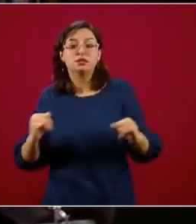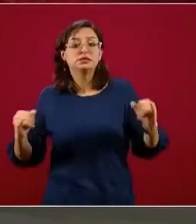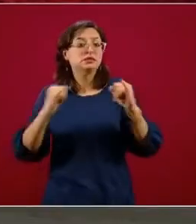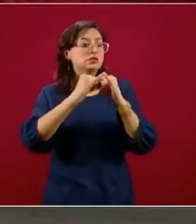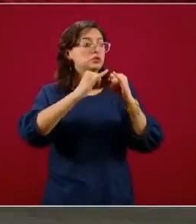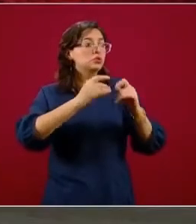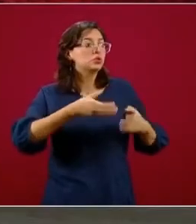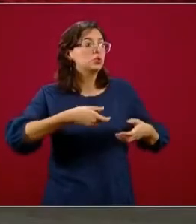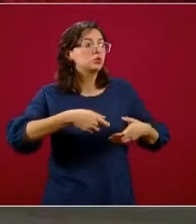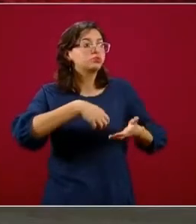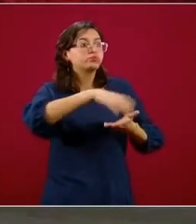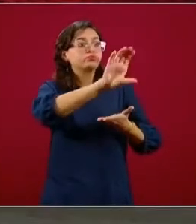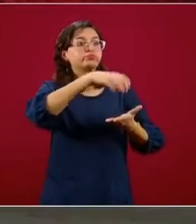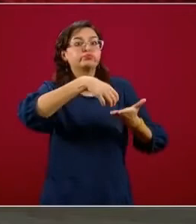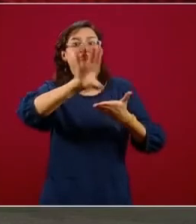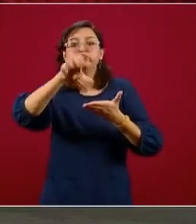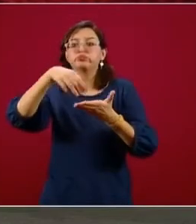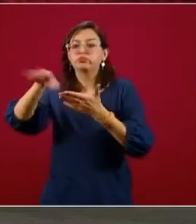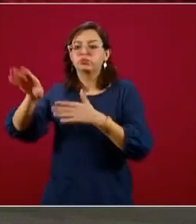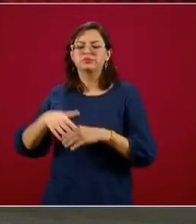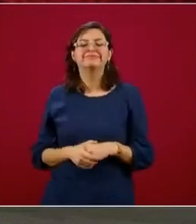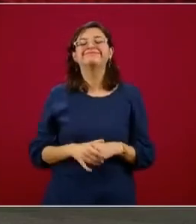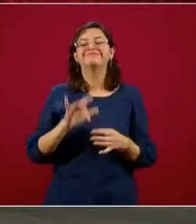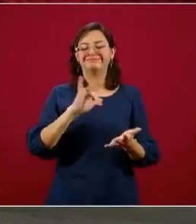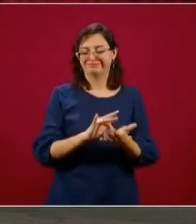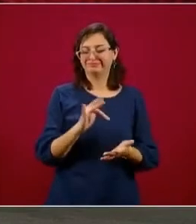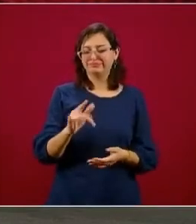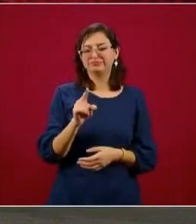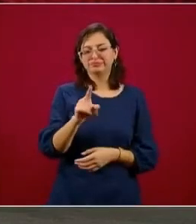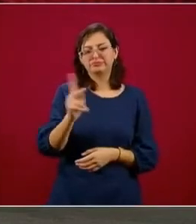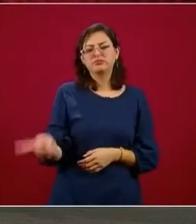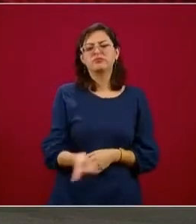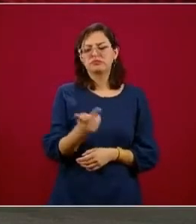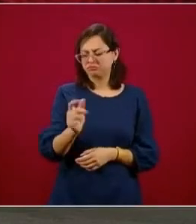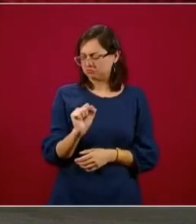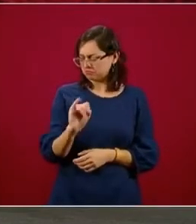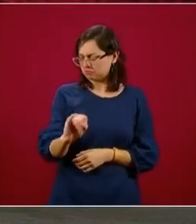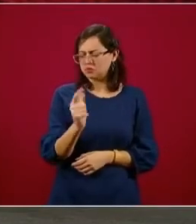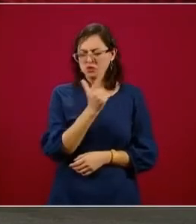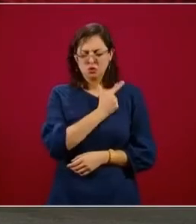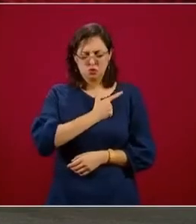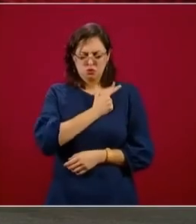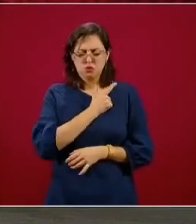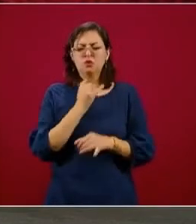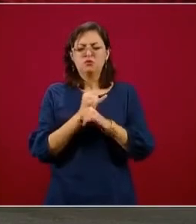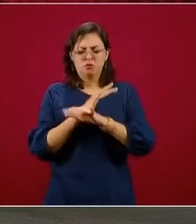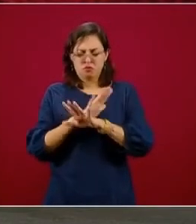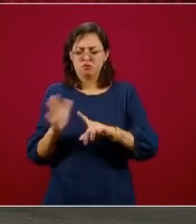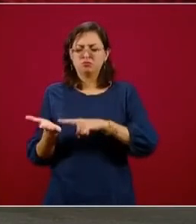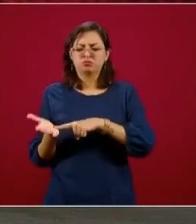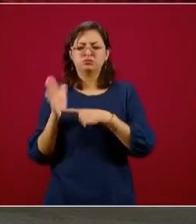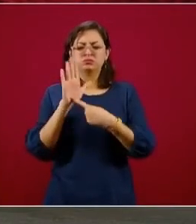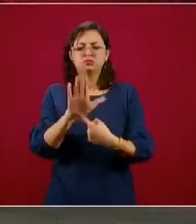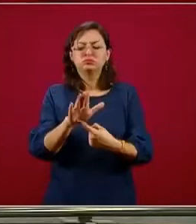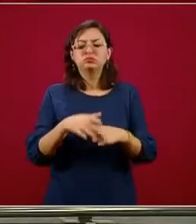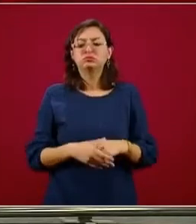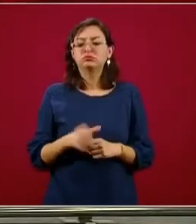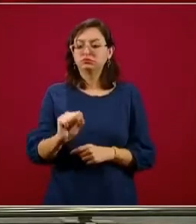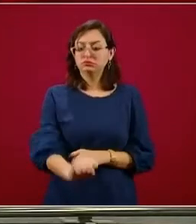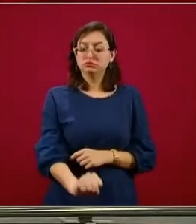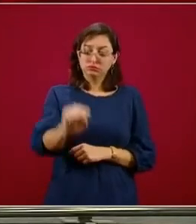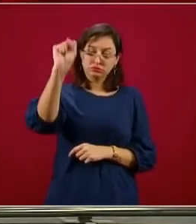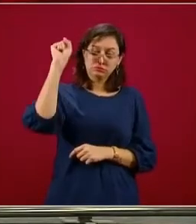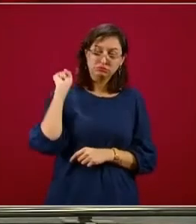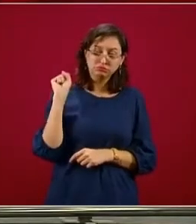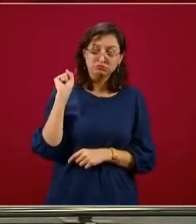favor. Muchas gracias, Dulce, por sus preguntas. De la primera, con mucho gusto, preparamos la información. De hecho, lo que presentamos el sábado